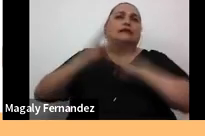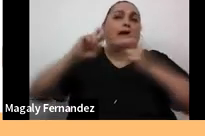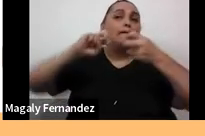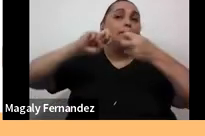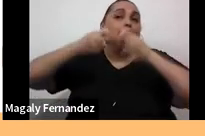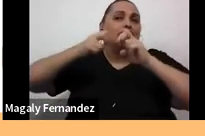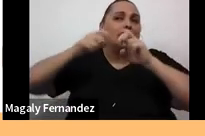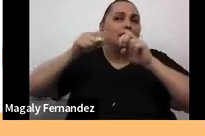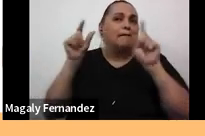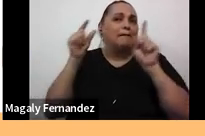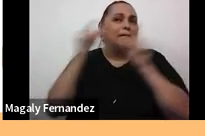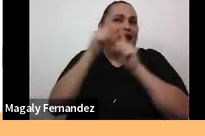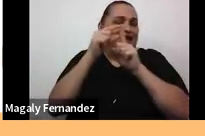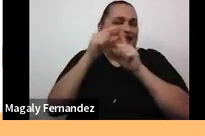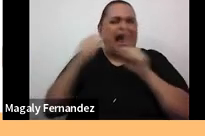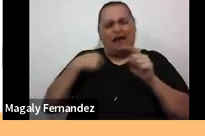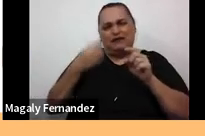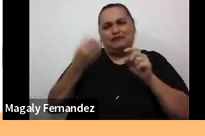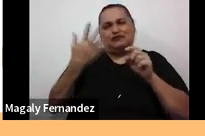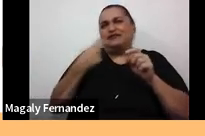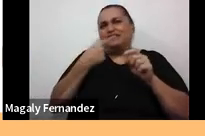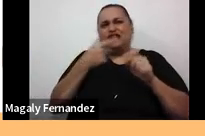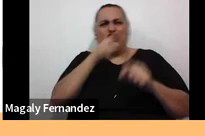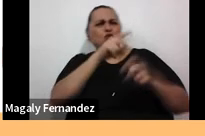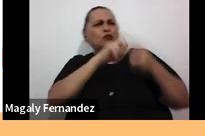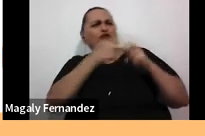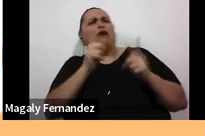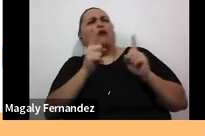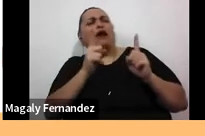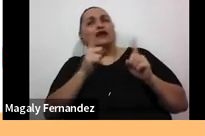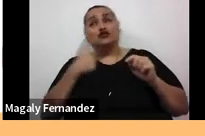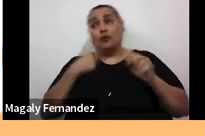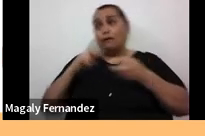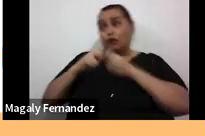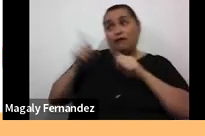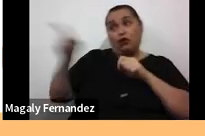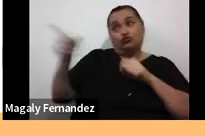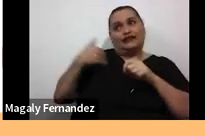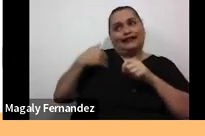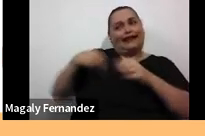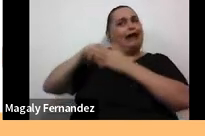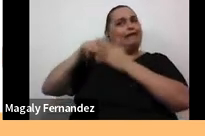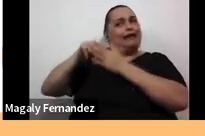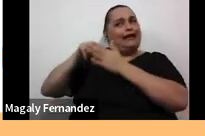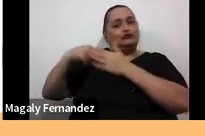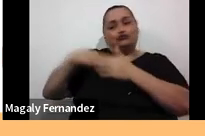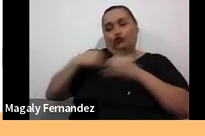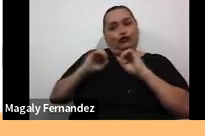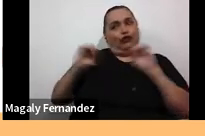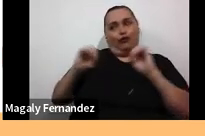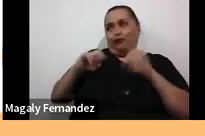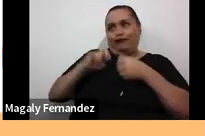con mucha frecuencia a mí me dicen cuál es el problema es suyo y llegó problemas que usted tiene barreras entonces